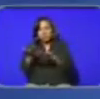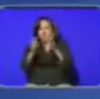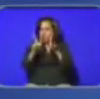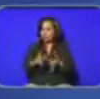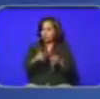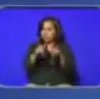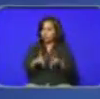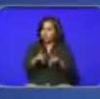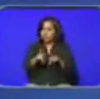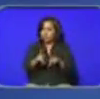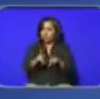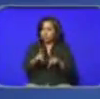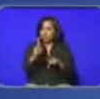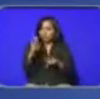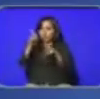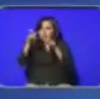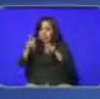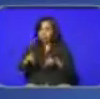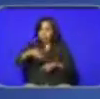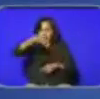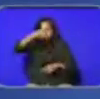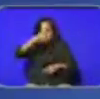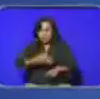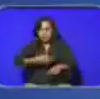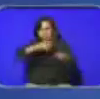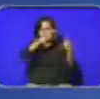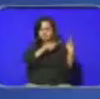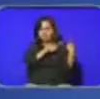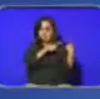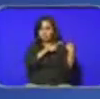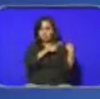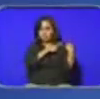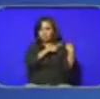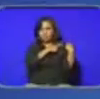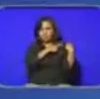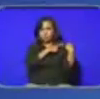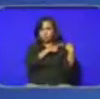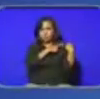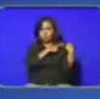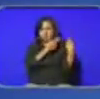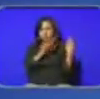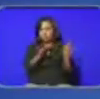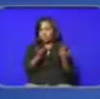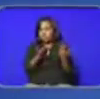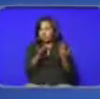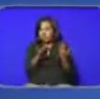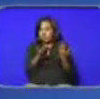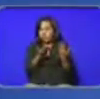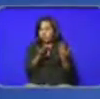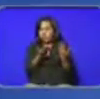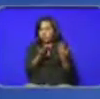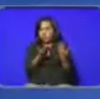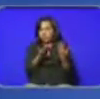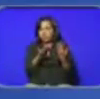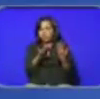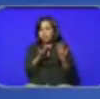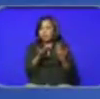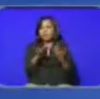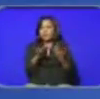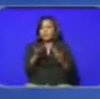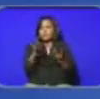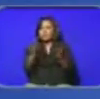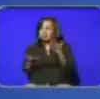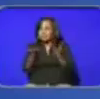persona que sea íntegra, responsable. Un poco recuperar gran parte de lo que antes ofrecía el